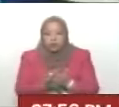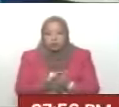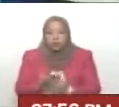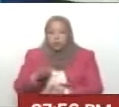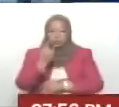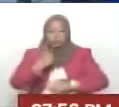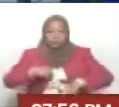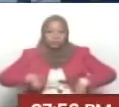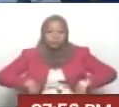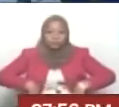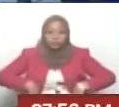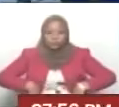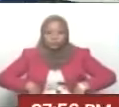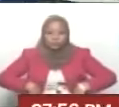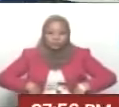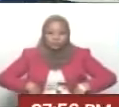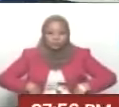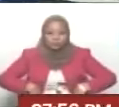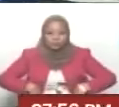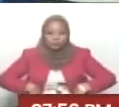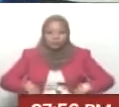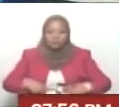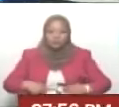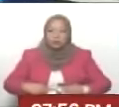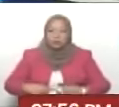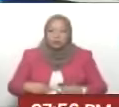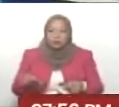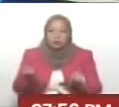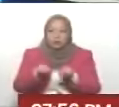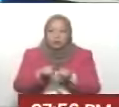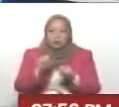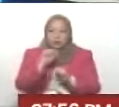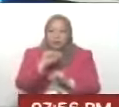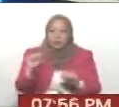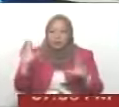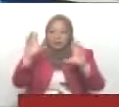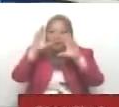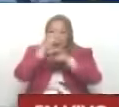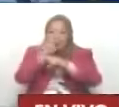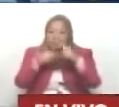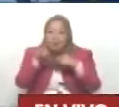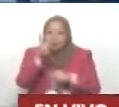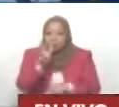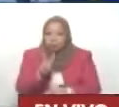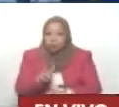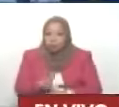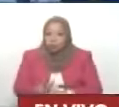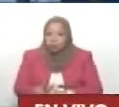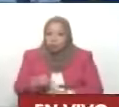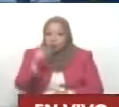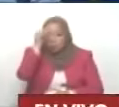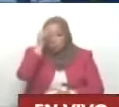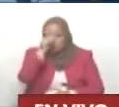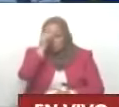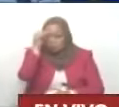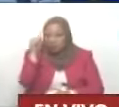hacerme propaganda. ¿Cuál? Se llama Al Filo de la Medianoche. No te creo.